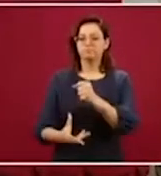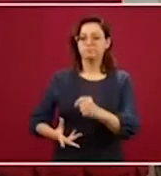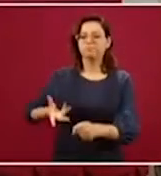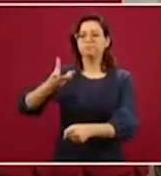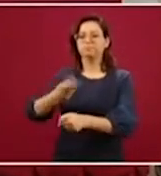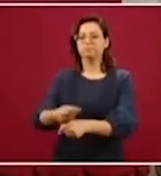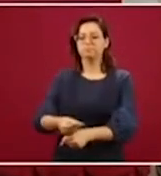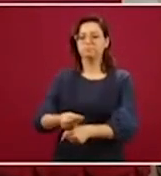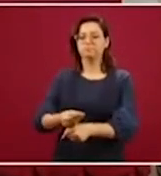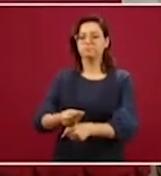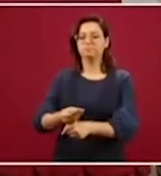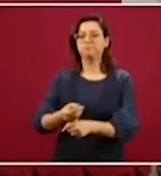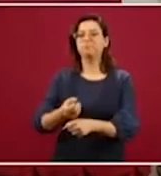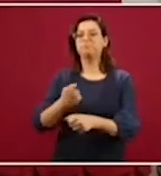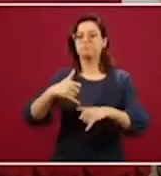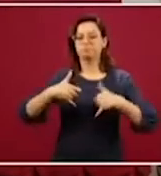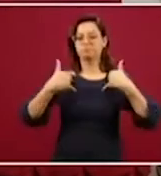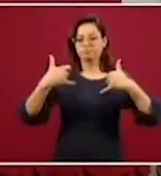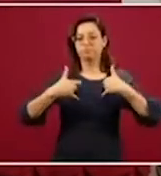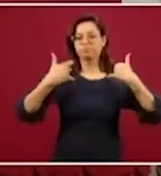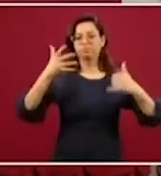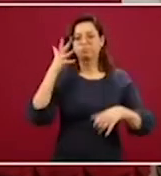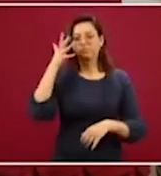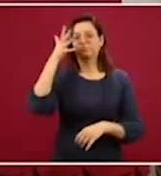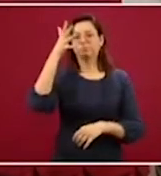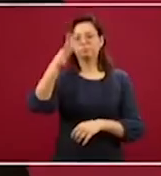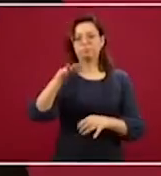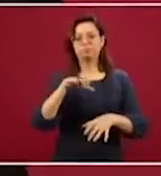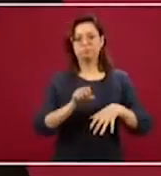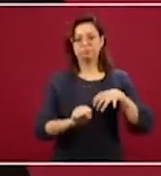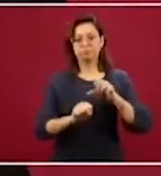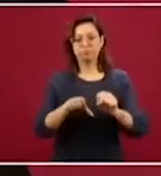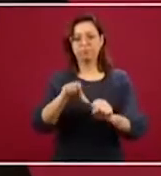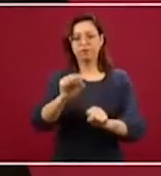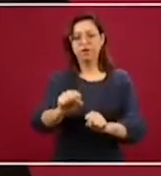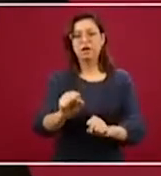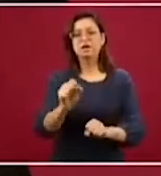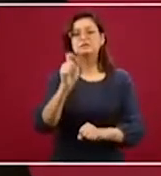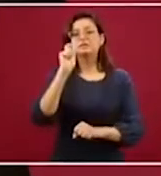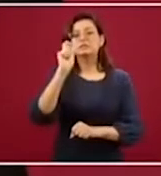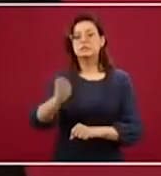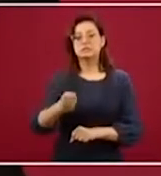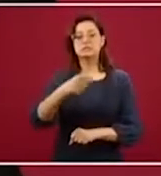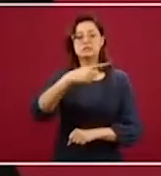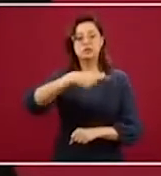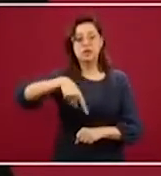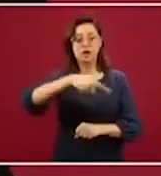programa de Jóvenes Construyendo Futuro y aquellos jóvenes que han terminado